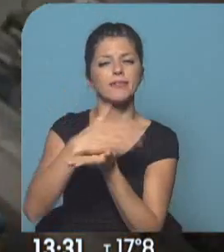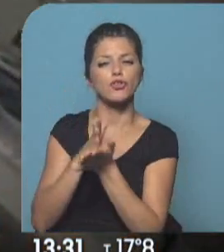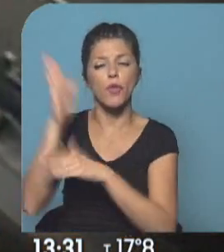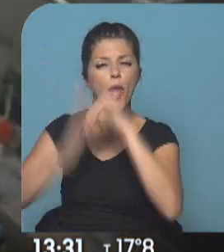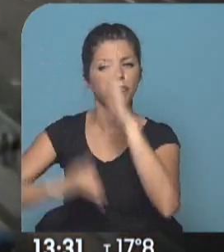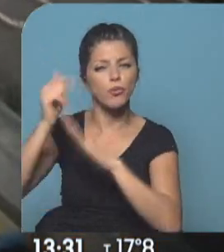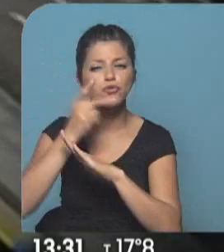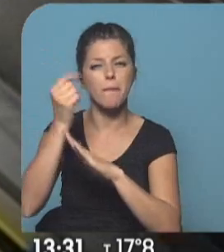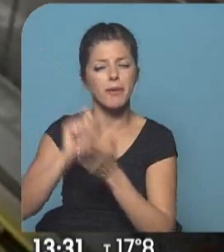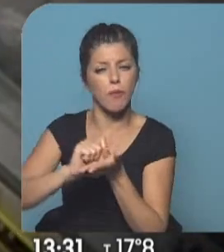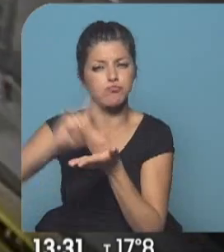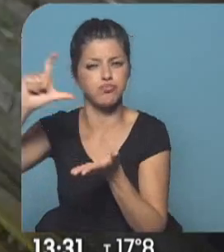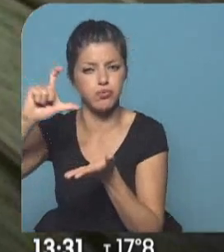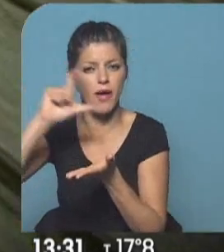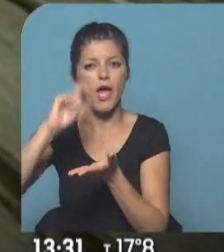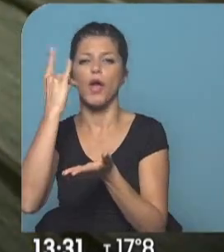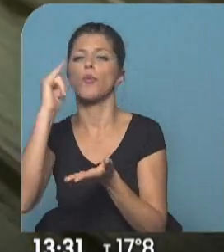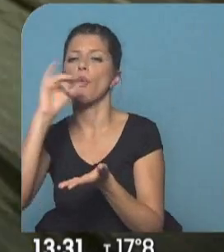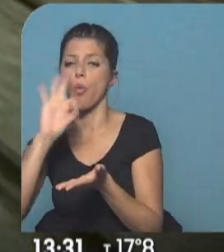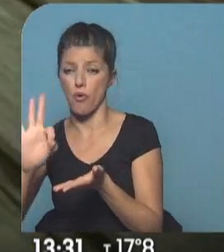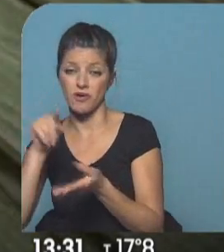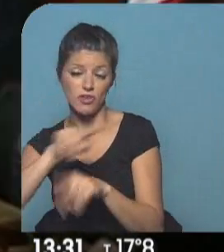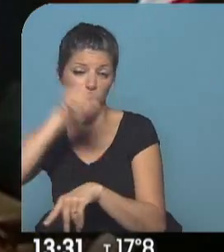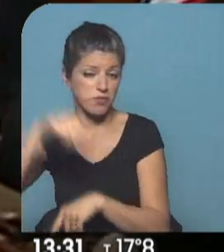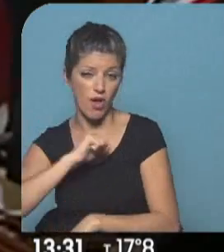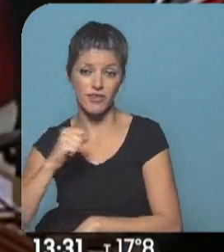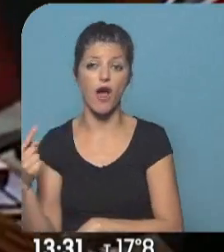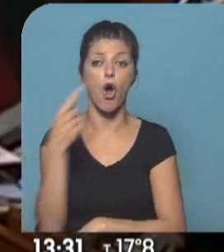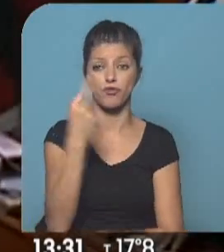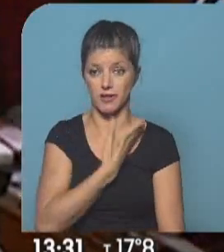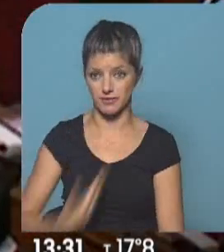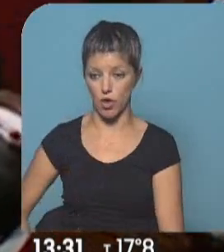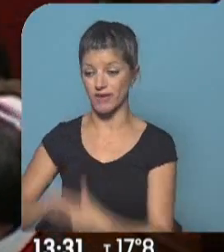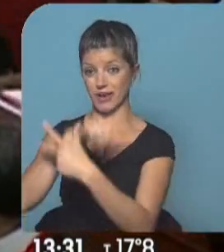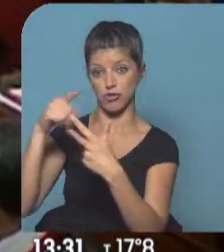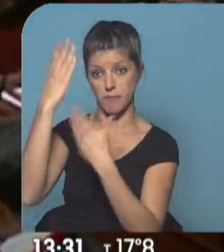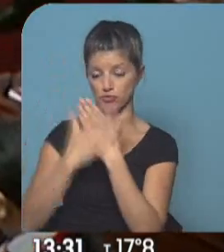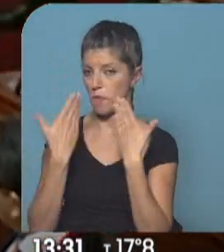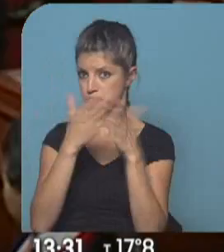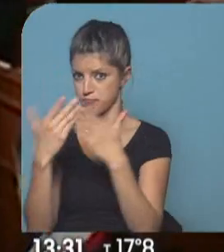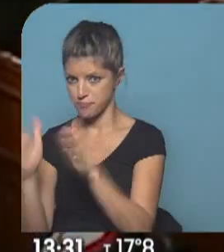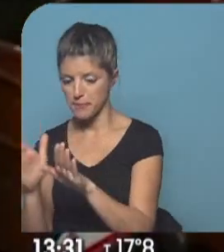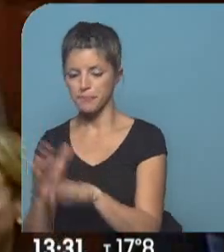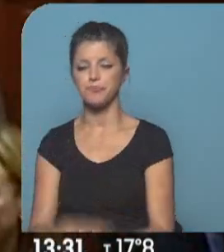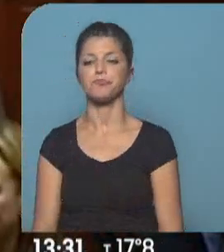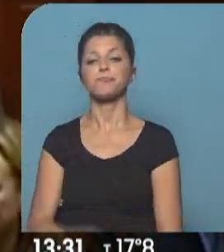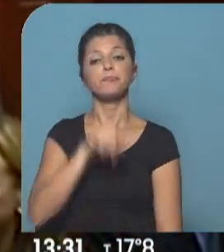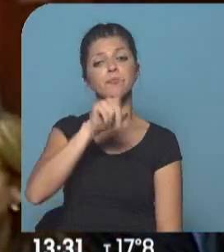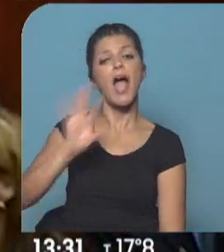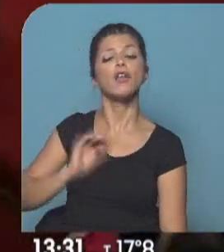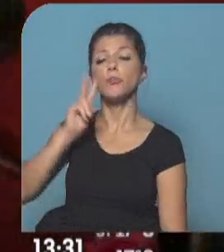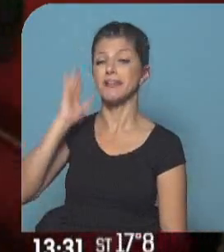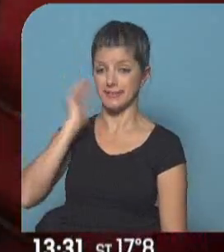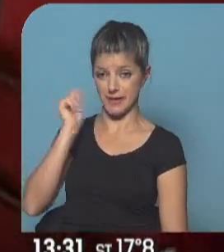de Chinchero, en Cusco, en perjuicio del Estado. Desde su llegada al gobierno en julio de 2016,